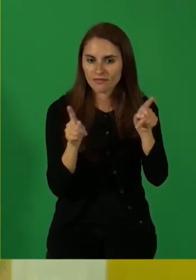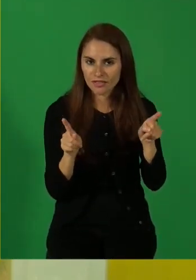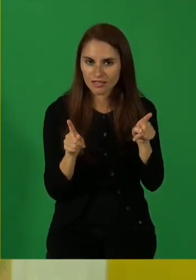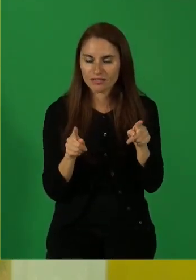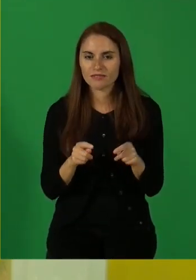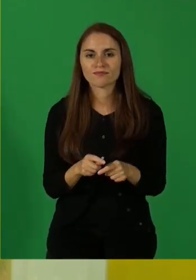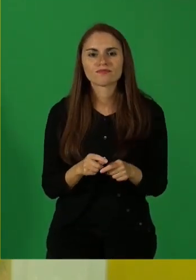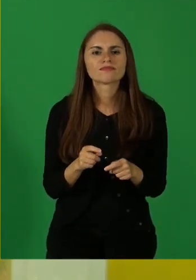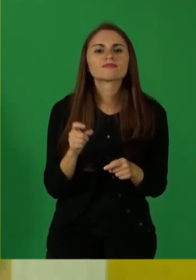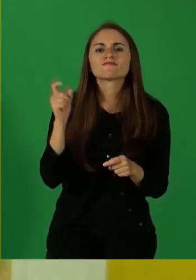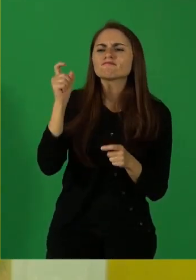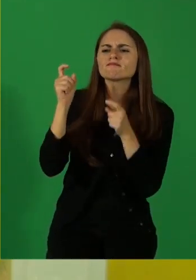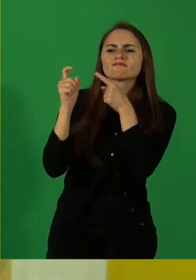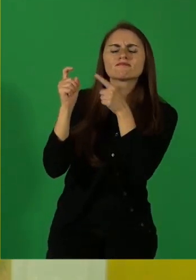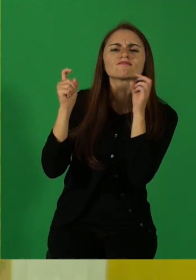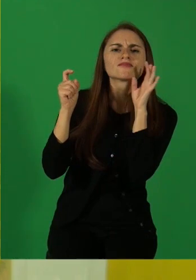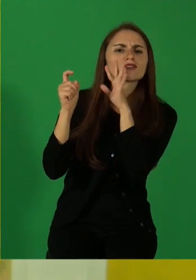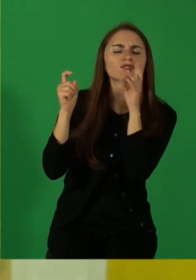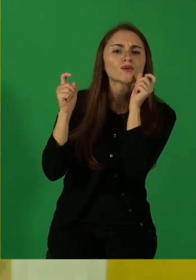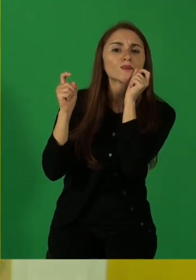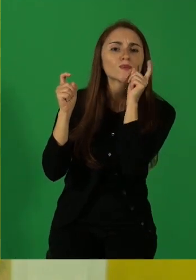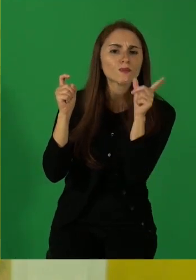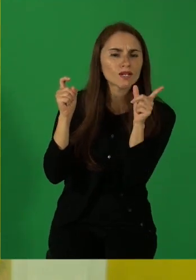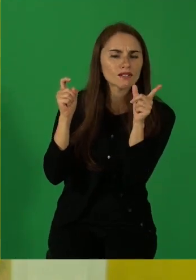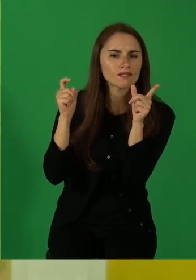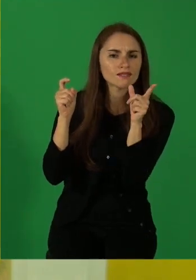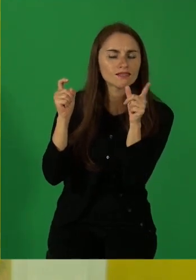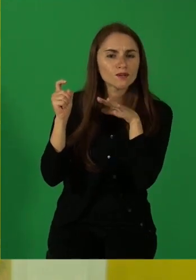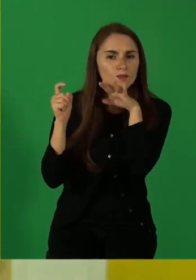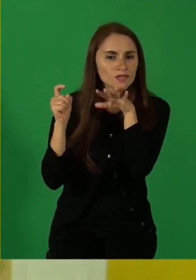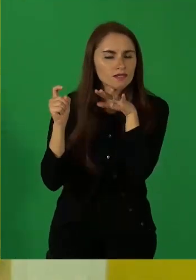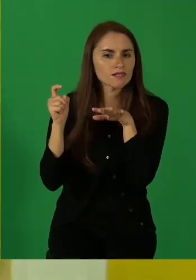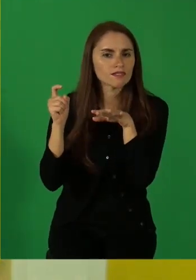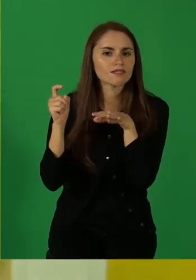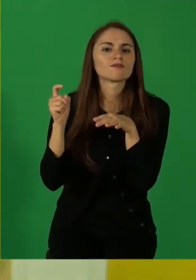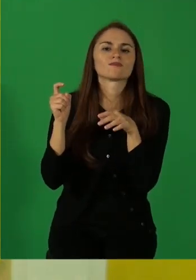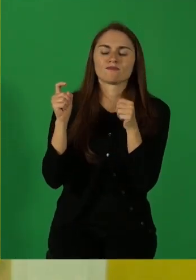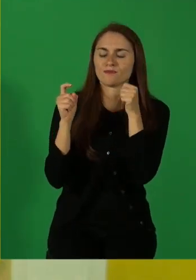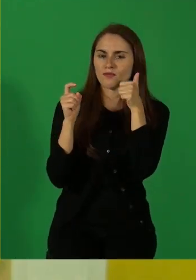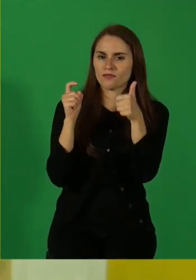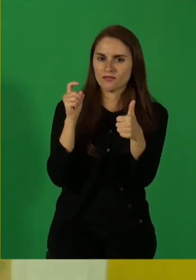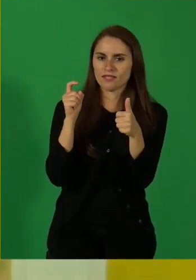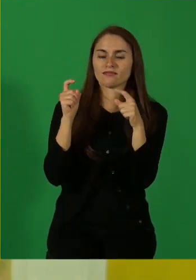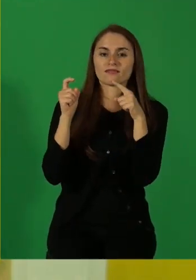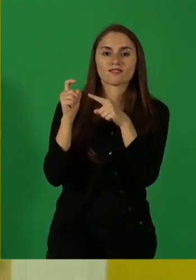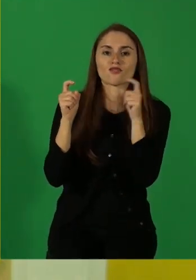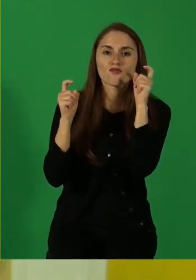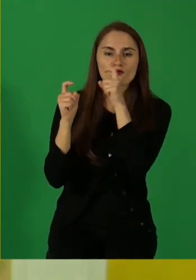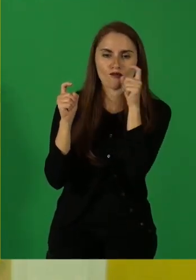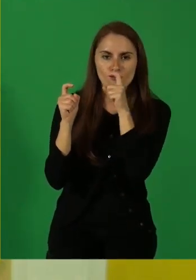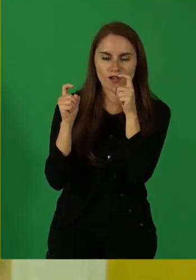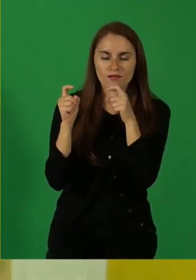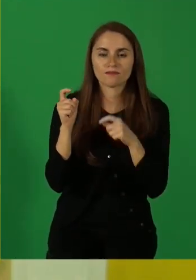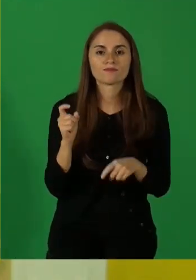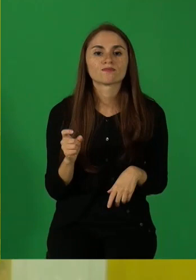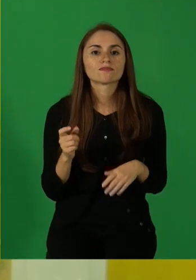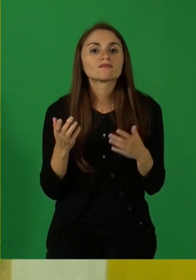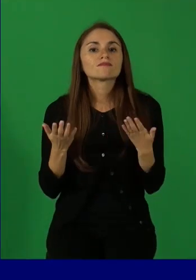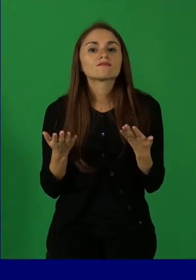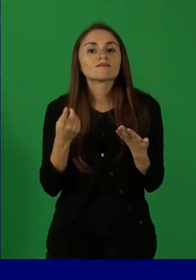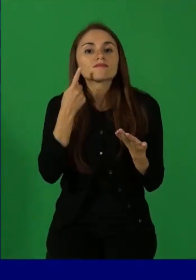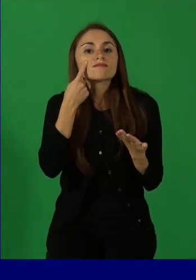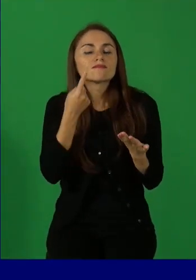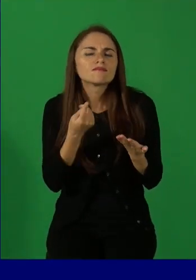¿Qué ficha es la que vamos a usar entonces para representar esta división? Súper bien, la ficha roja. Ahora, ¿qué tenemos que